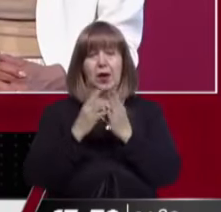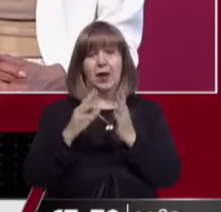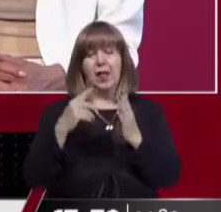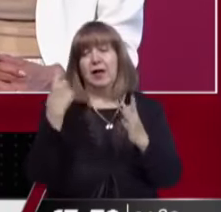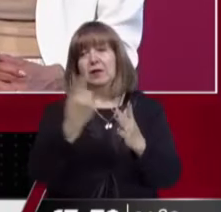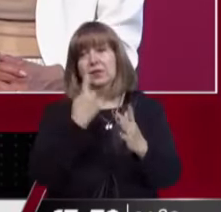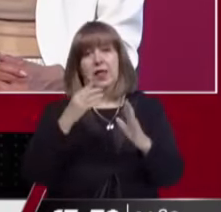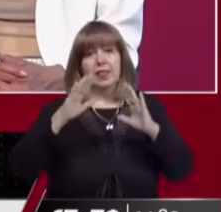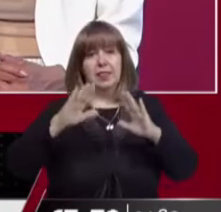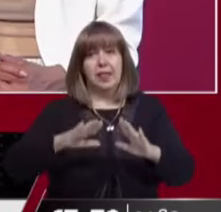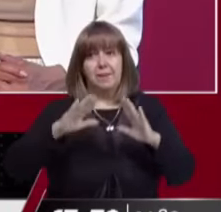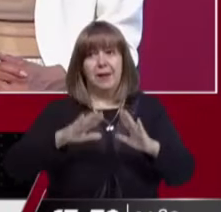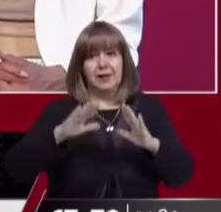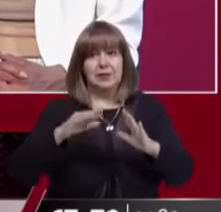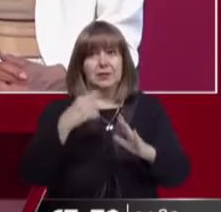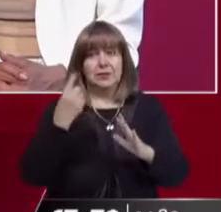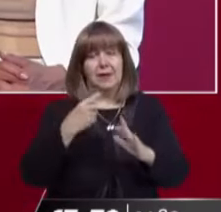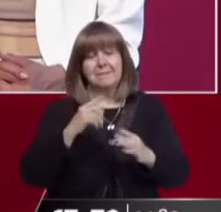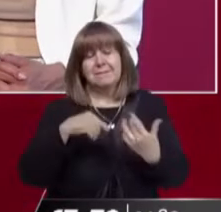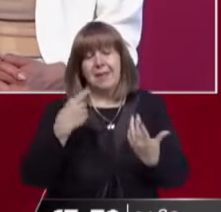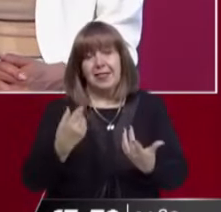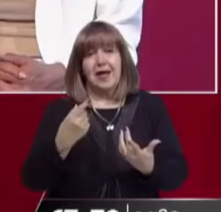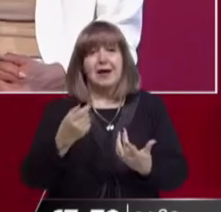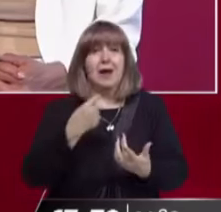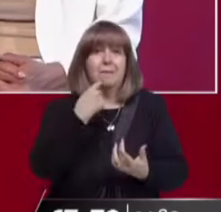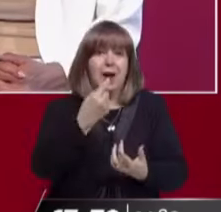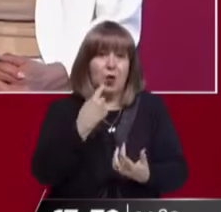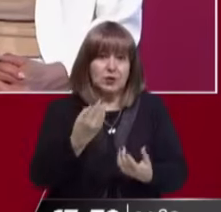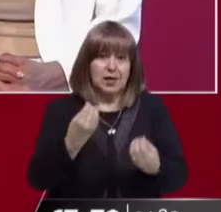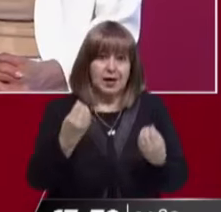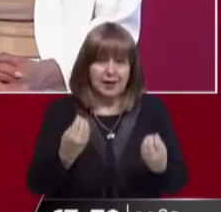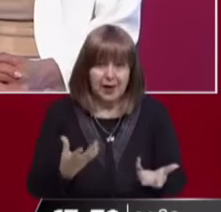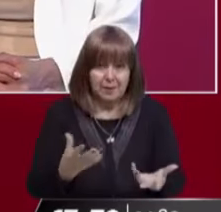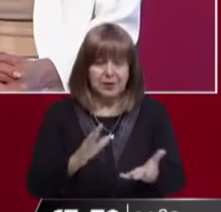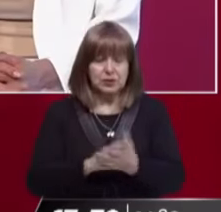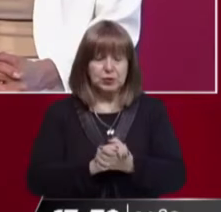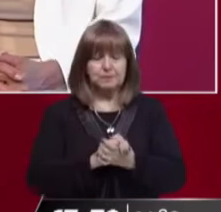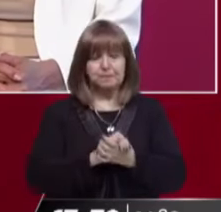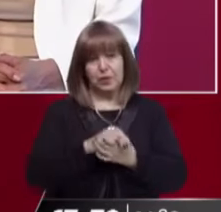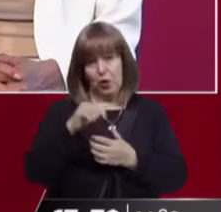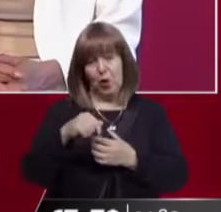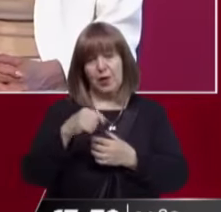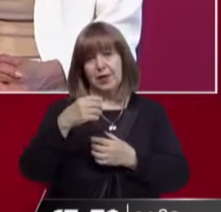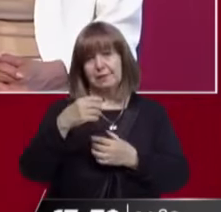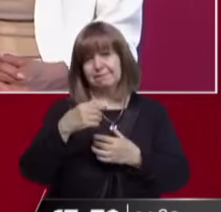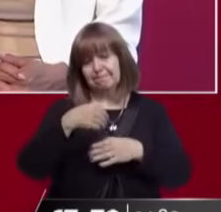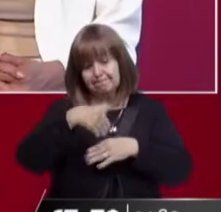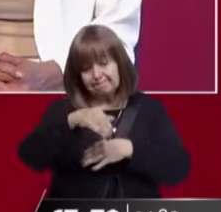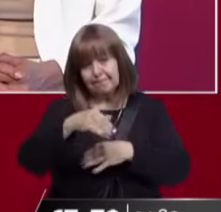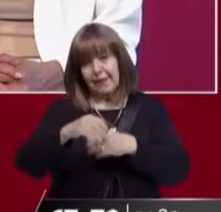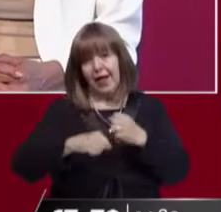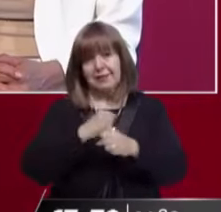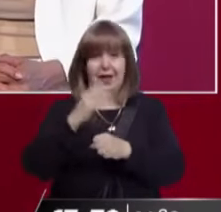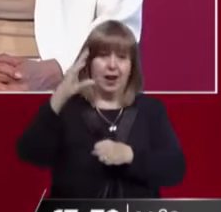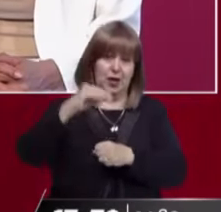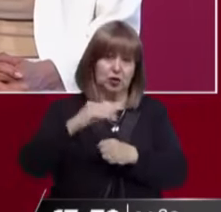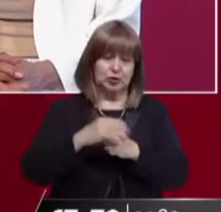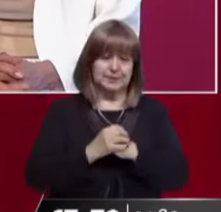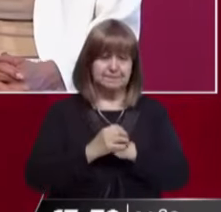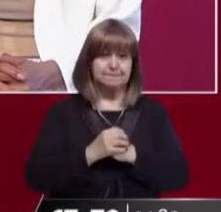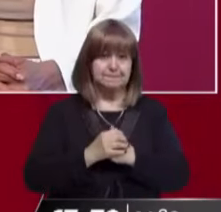menos dureza. Y por supuesto, mañana te esperamos aquí sí. para hacer un balance de todo lo que pasó de ahora al mediodía hasta la medianoche.